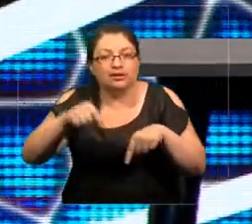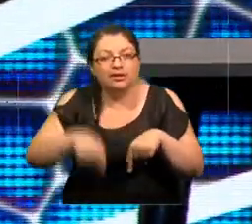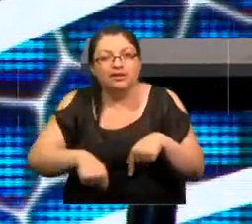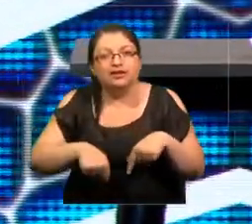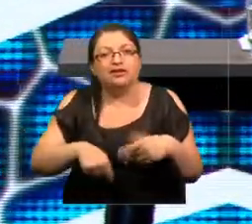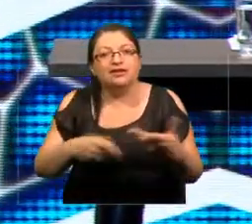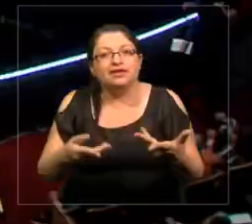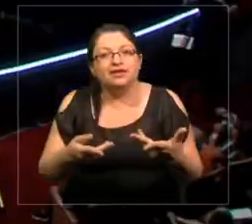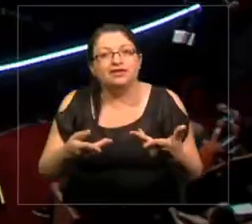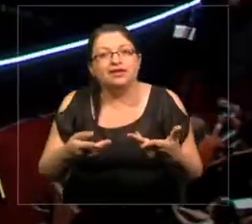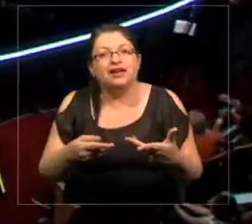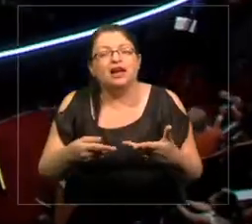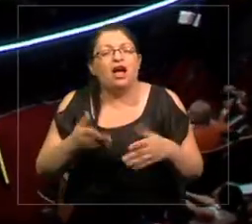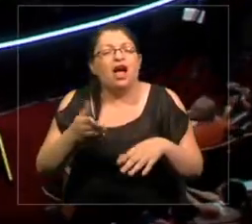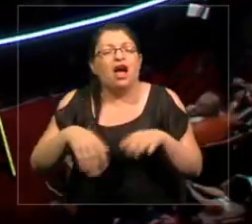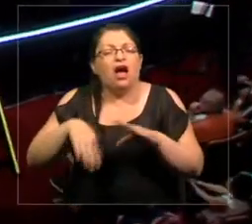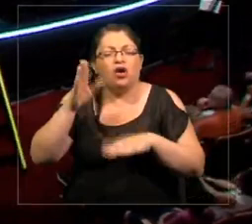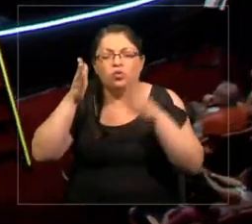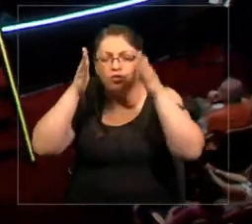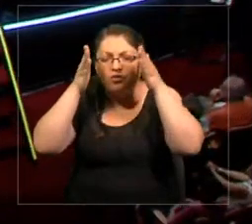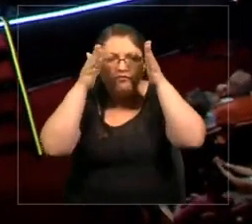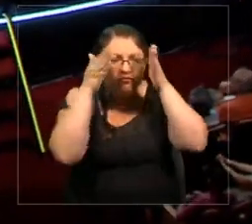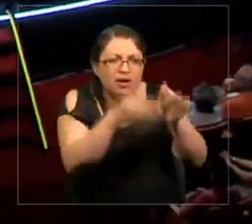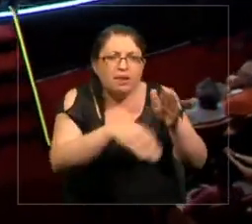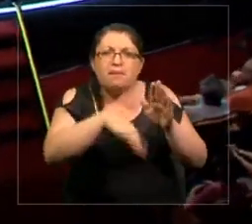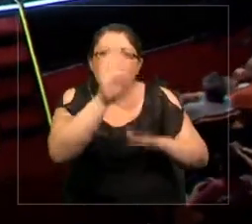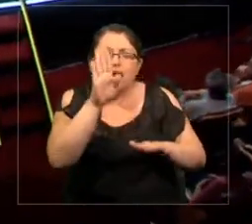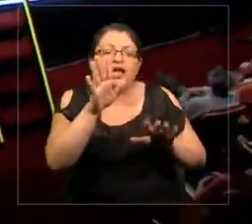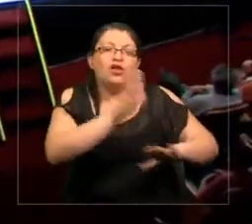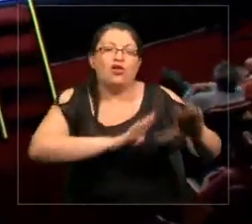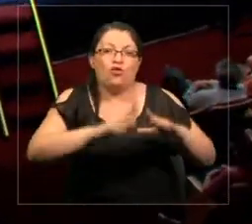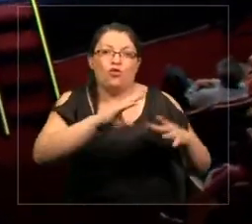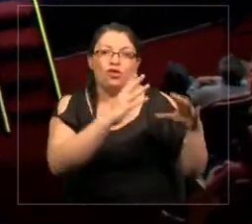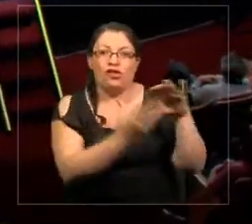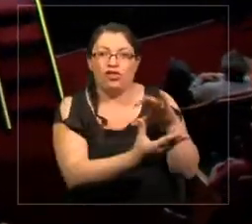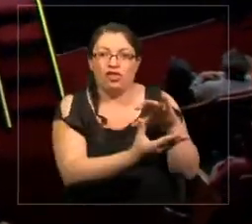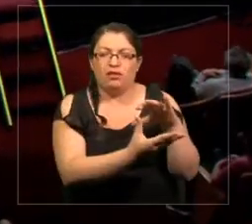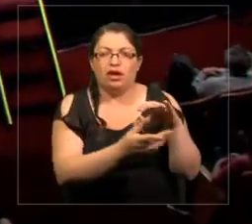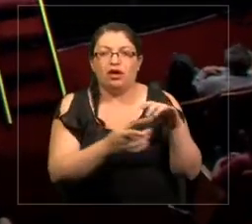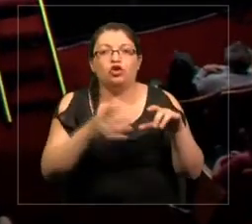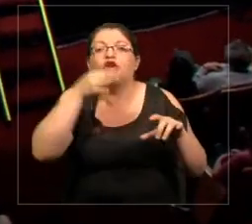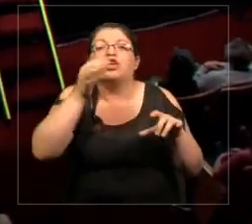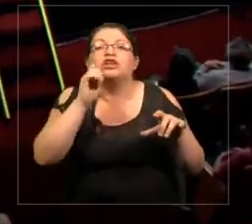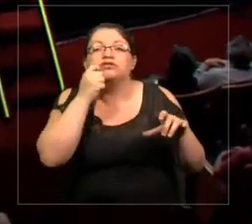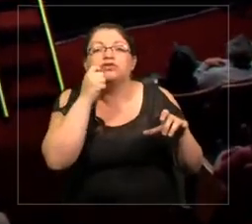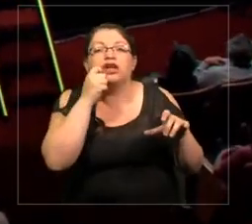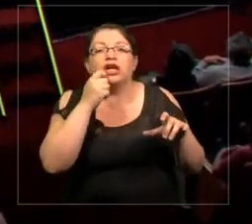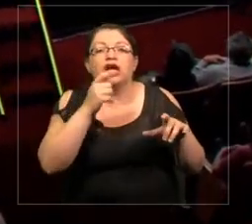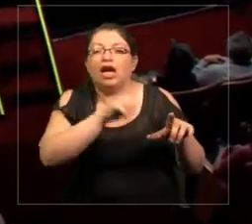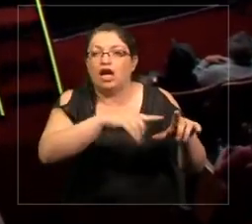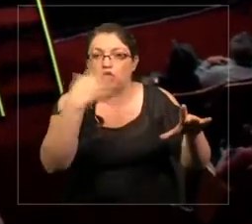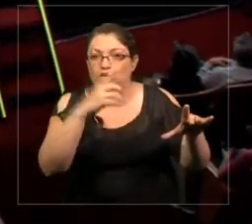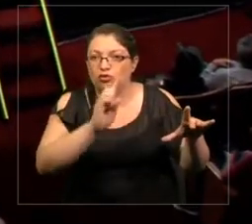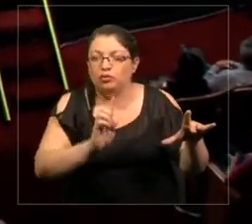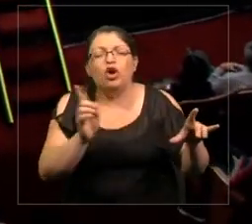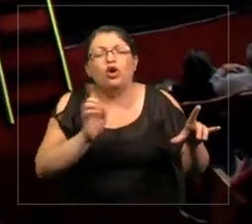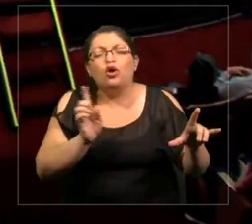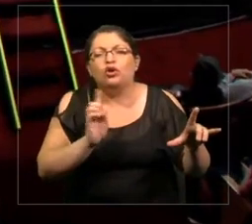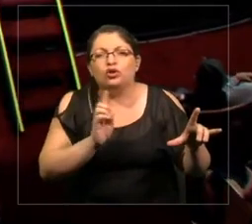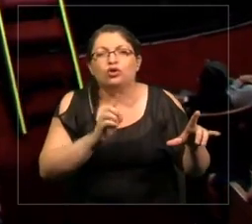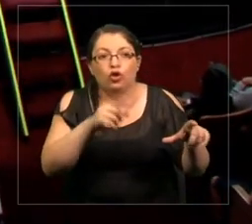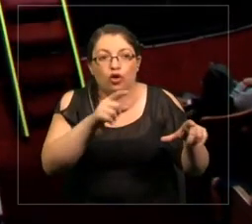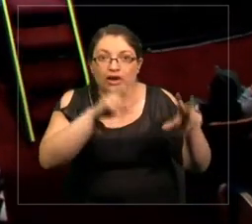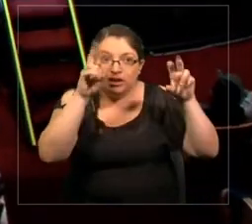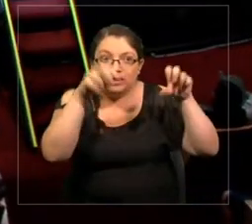dominar una perspectiva ambiental y no quiero decir que no sea importante el medio ambiente no sabemos el tema ambiental